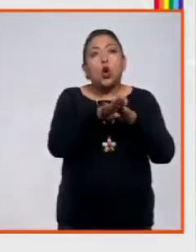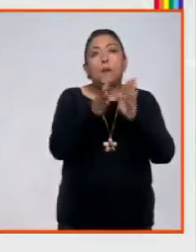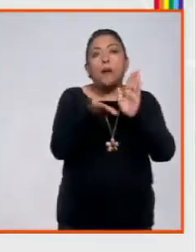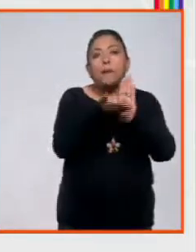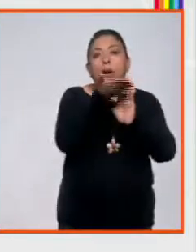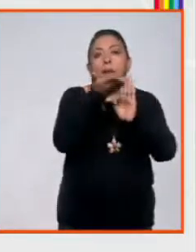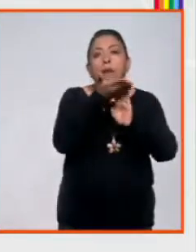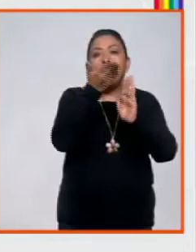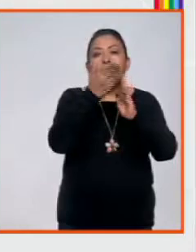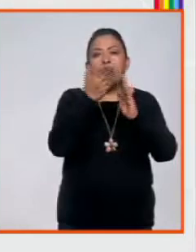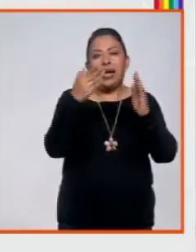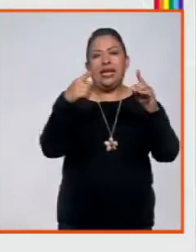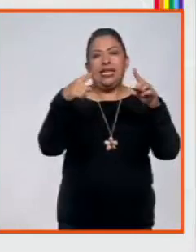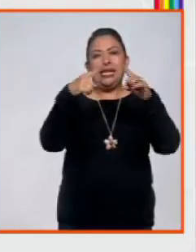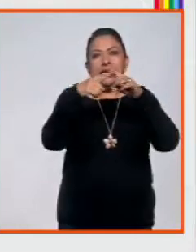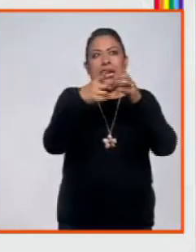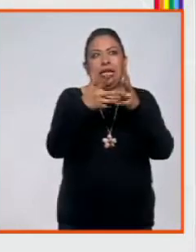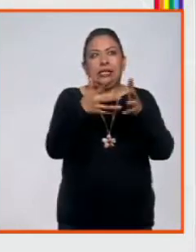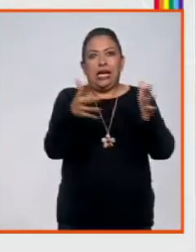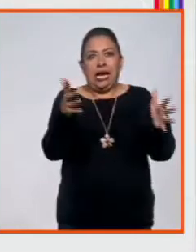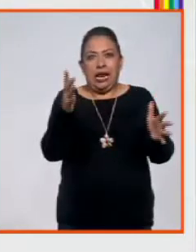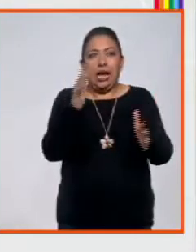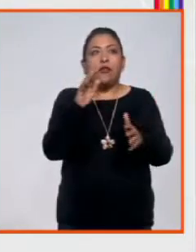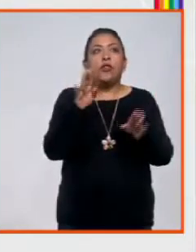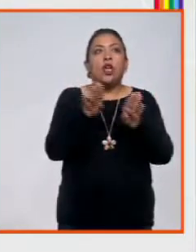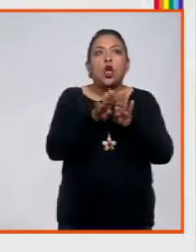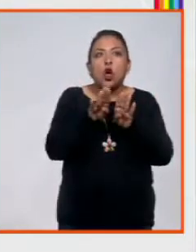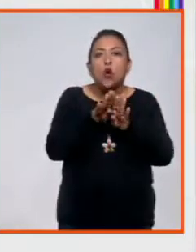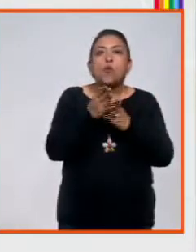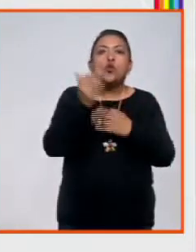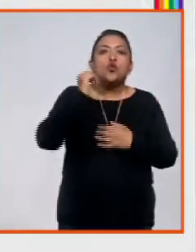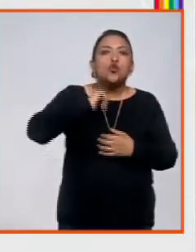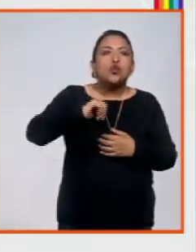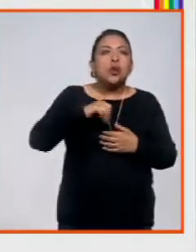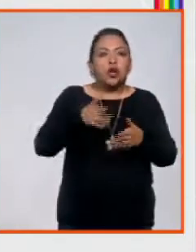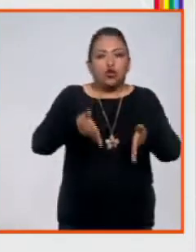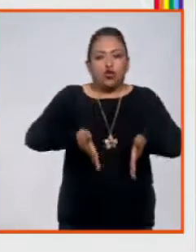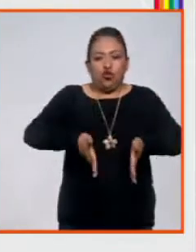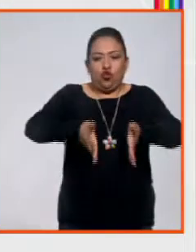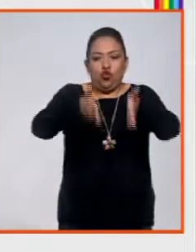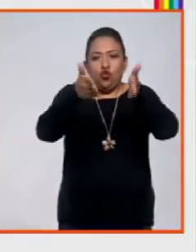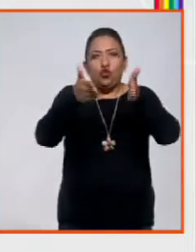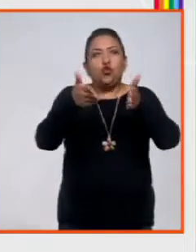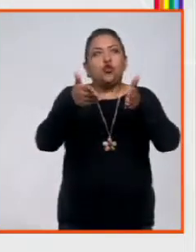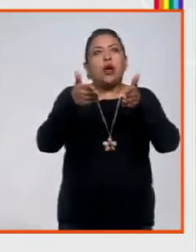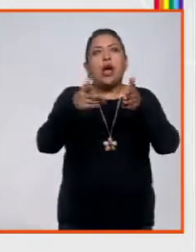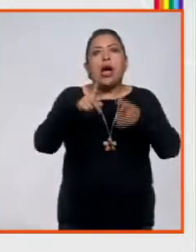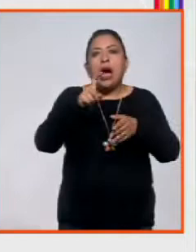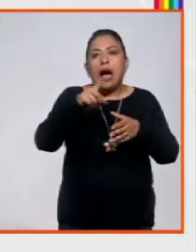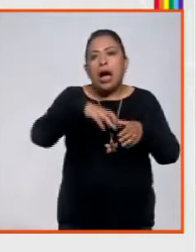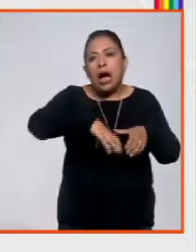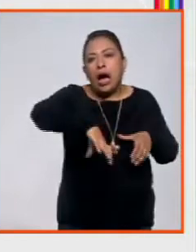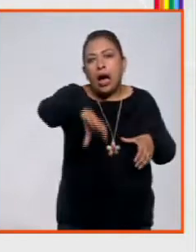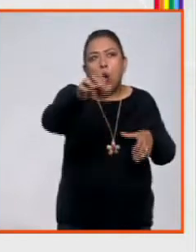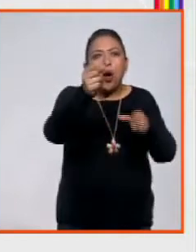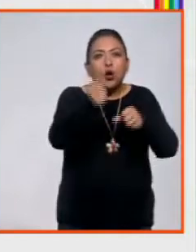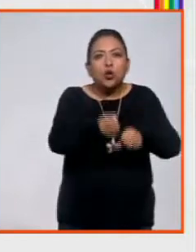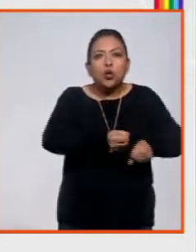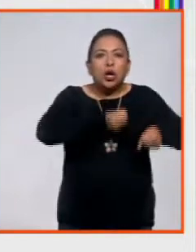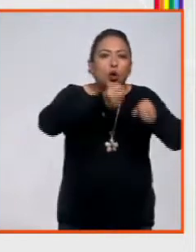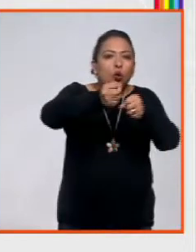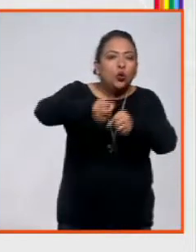como era la acequia real el embarcadero las calles de agua hay